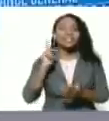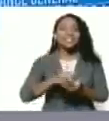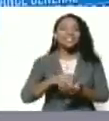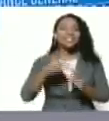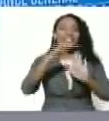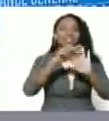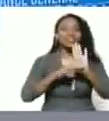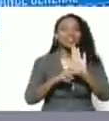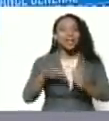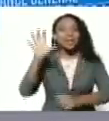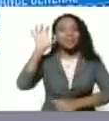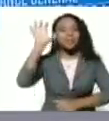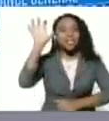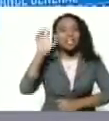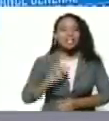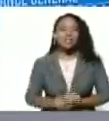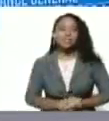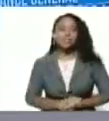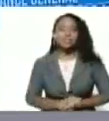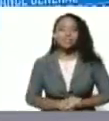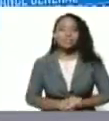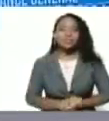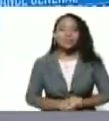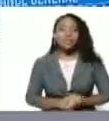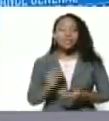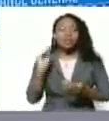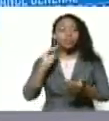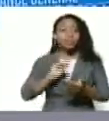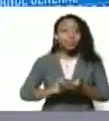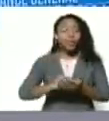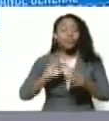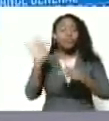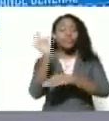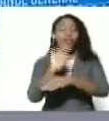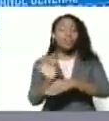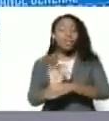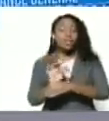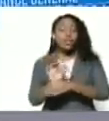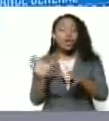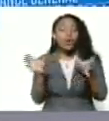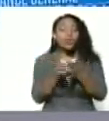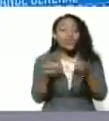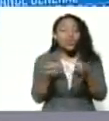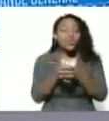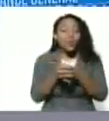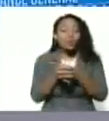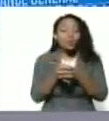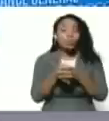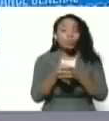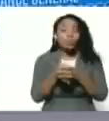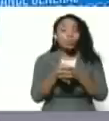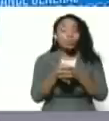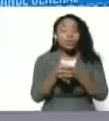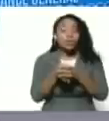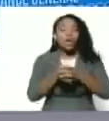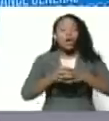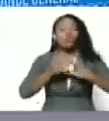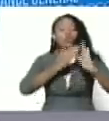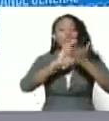del país, la instalación y funcionamiento de los comités a nivel